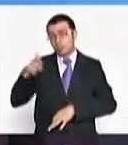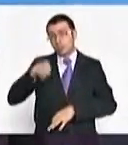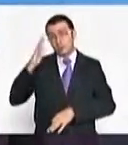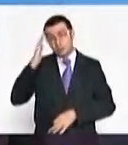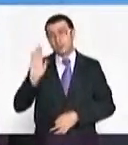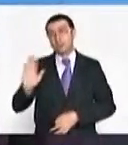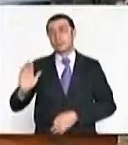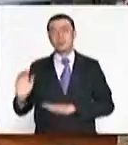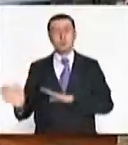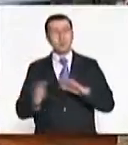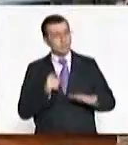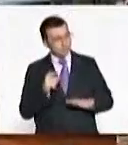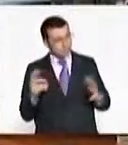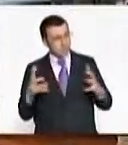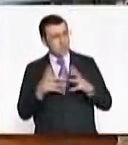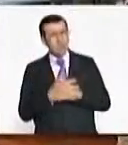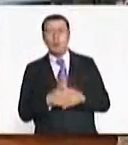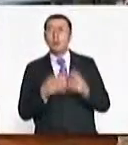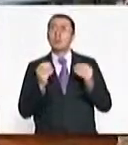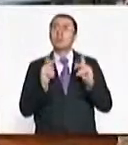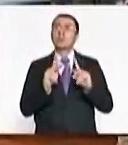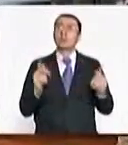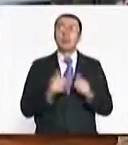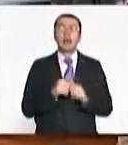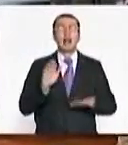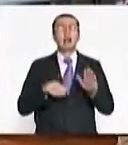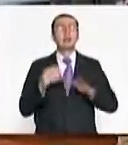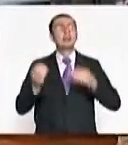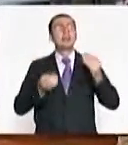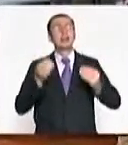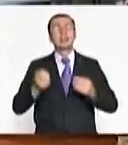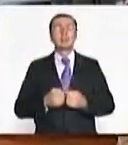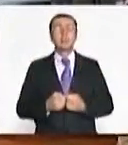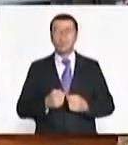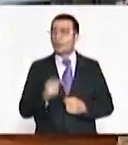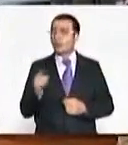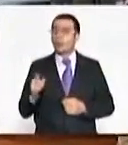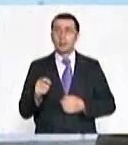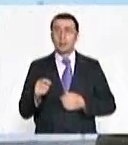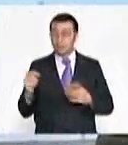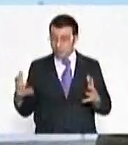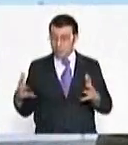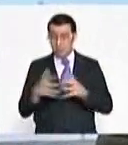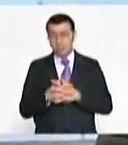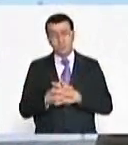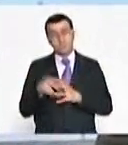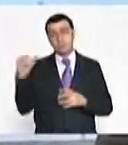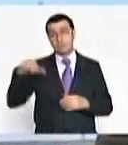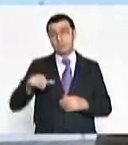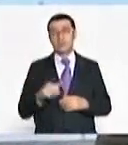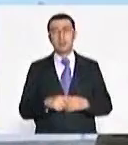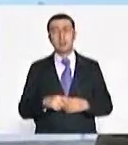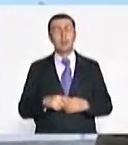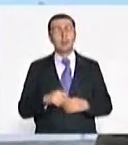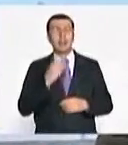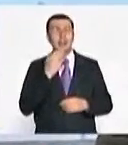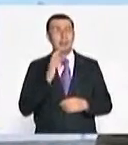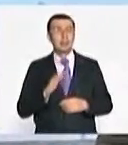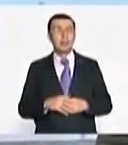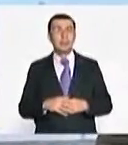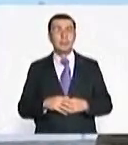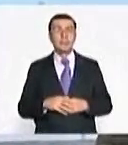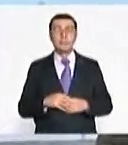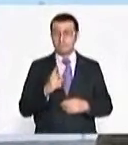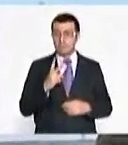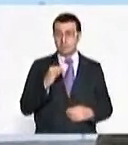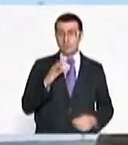habla usted de esa combinación, muchas personas entonces toman combinaciones inapropiadas. Entonces, por ejemplo, la